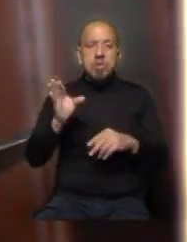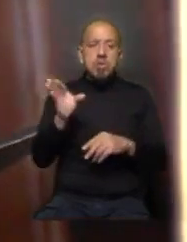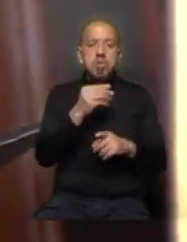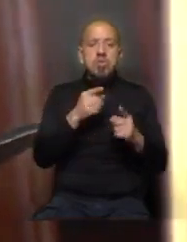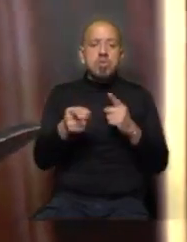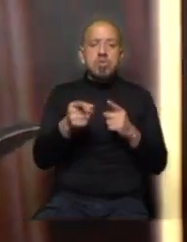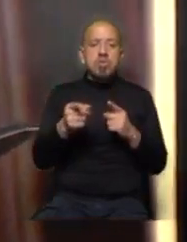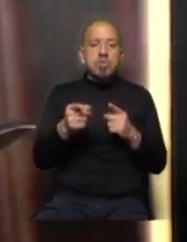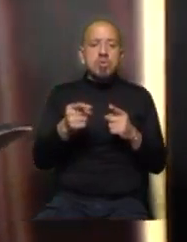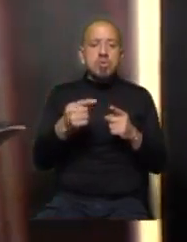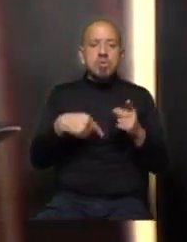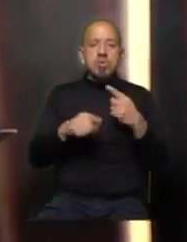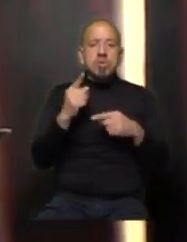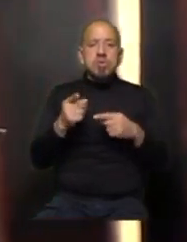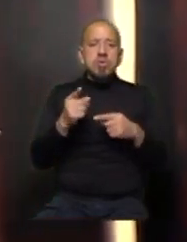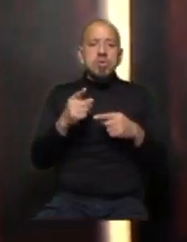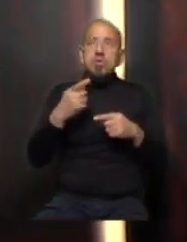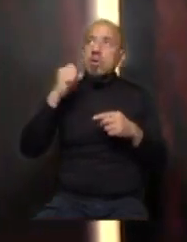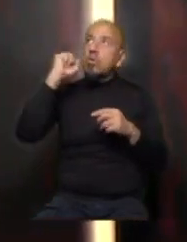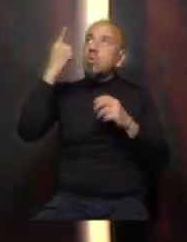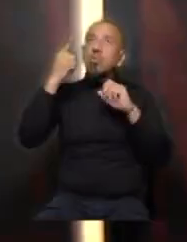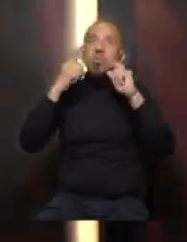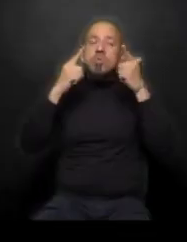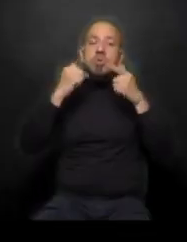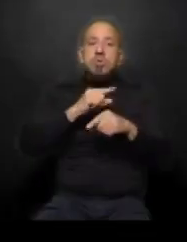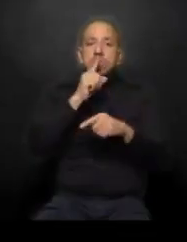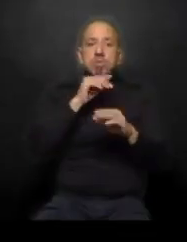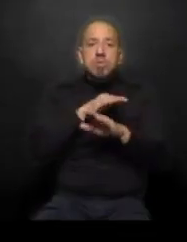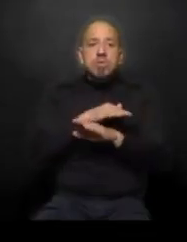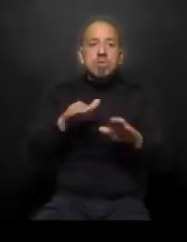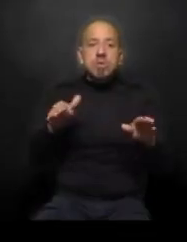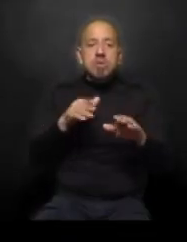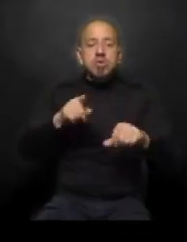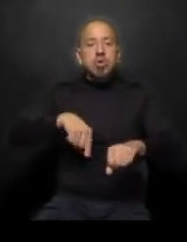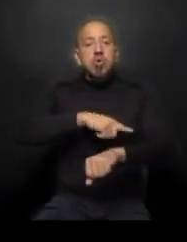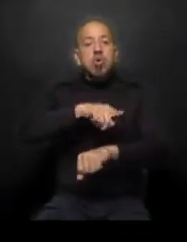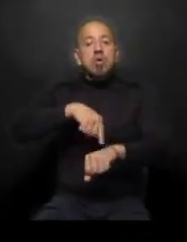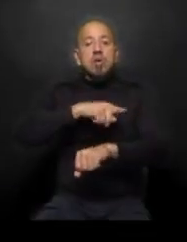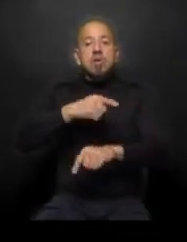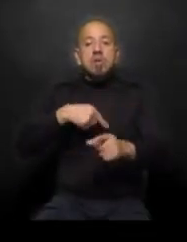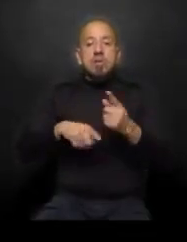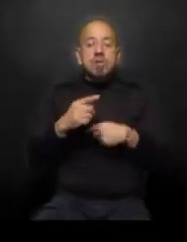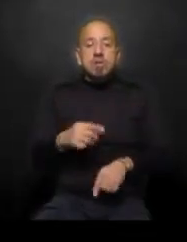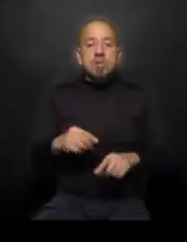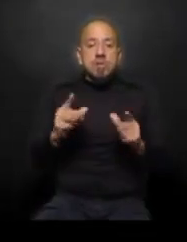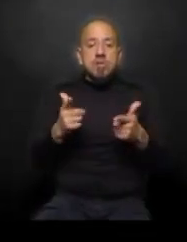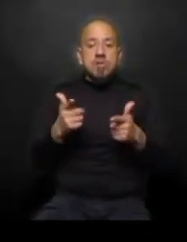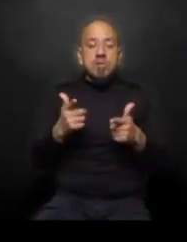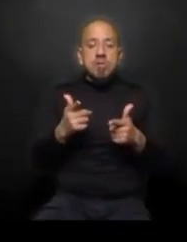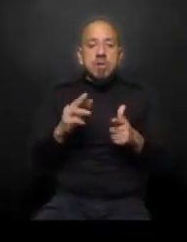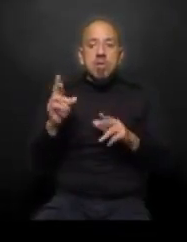día el dormitorio estaba con las luces prendidas y en pleno silencio pasaban horas sin que se oyera el menor